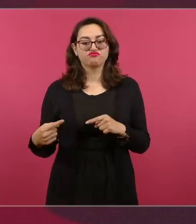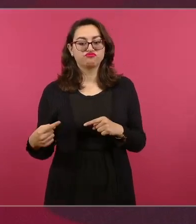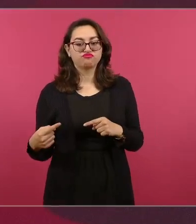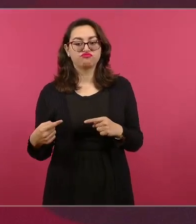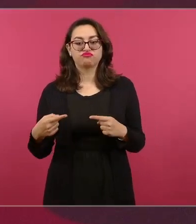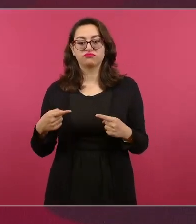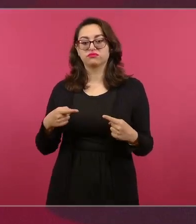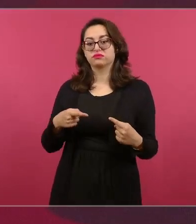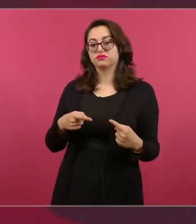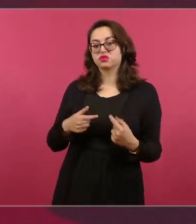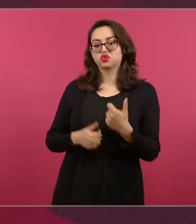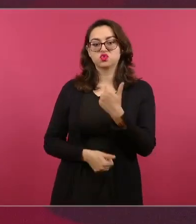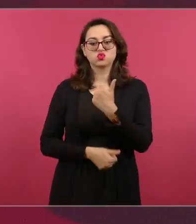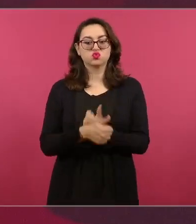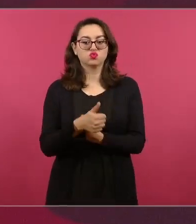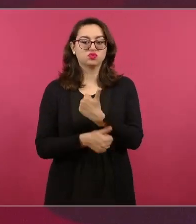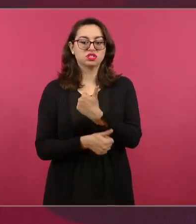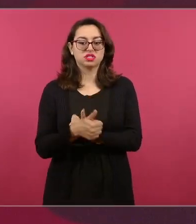unos con otros.